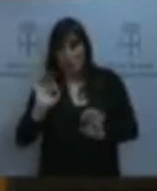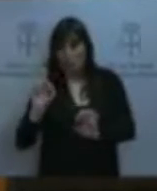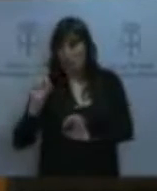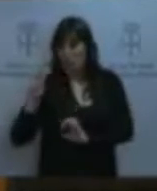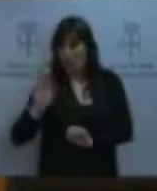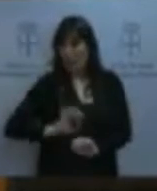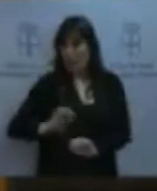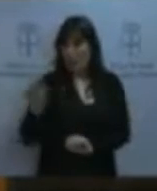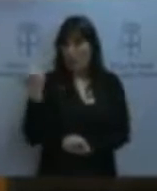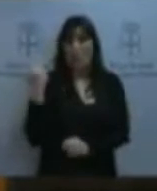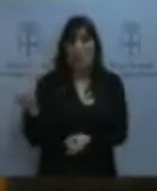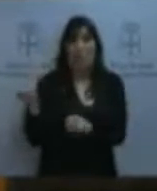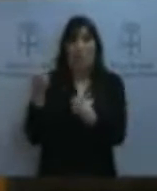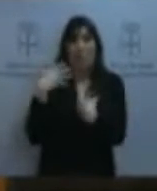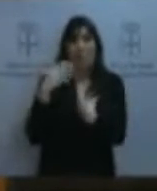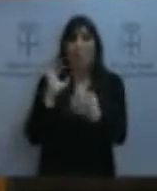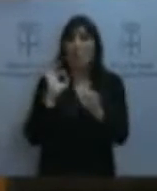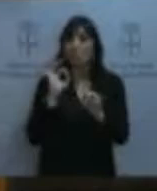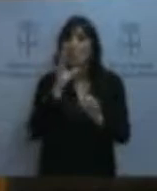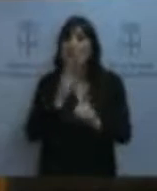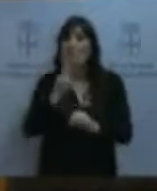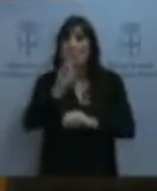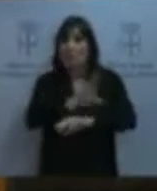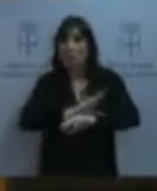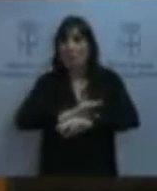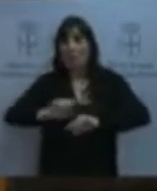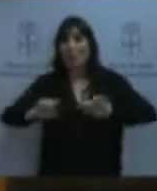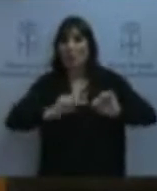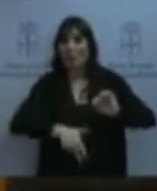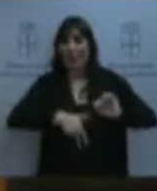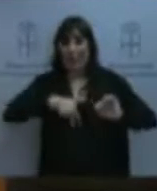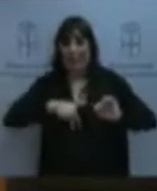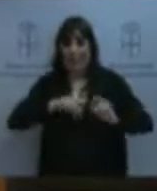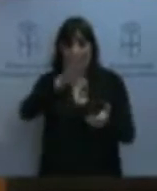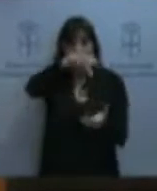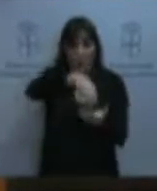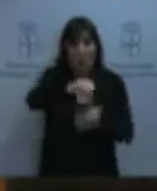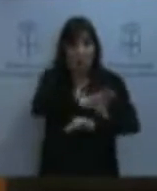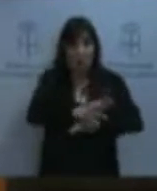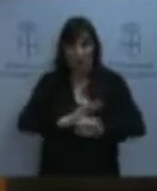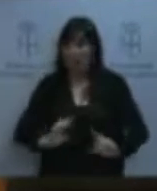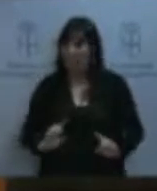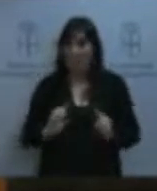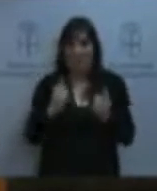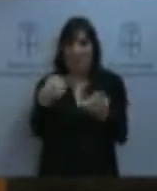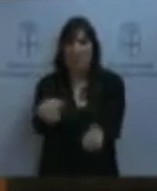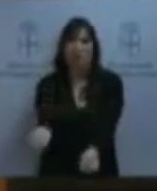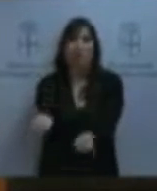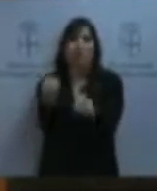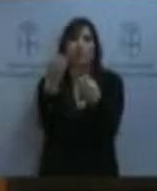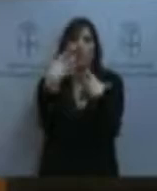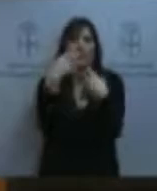viceconsejero y con el director general en la sede de la consejería. Es la primera noticia que tuvimos respecto a esto, porque no formamos